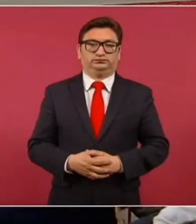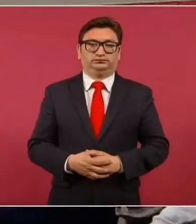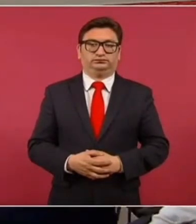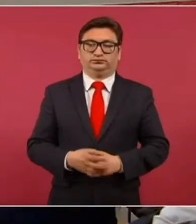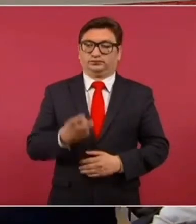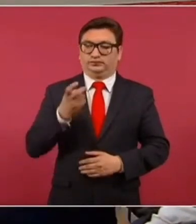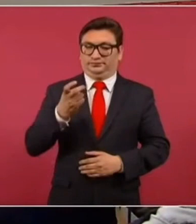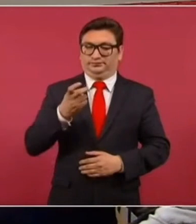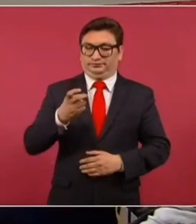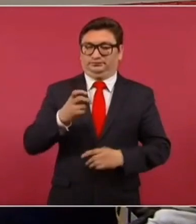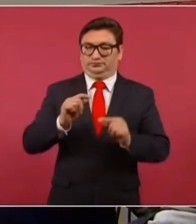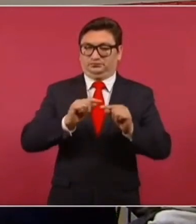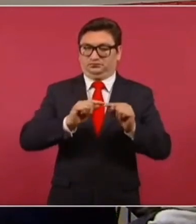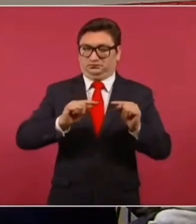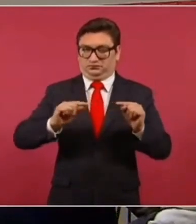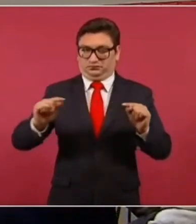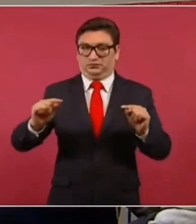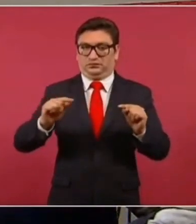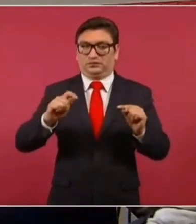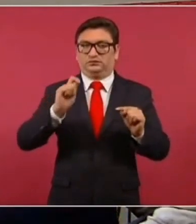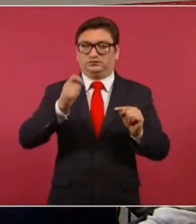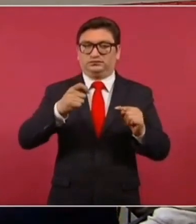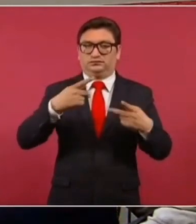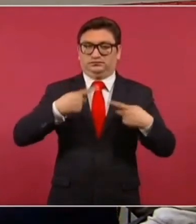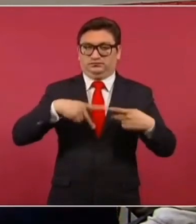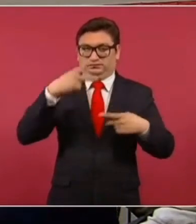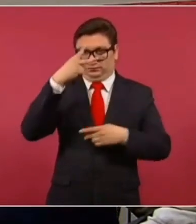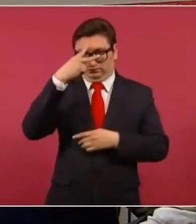estos son los mexicanos.